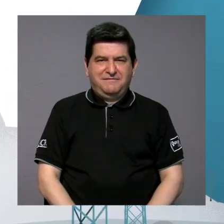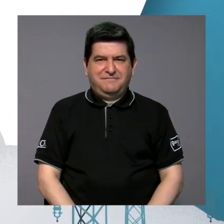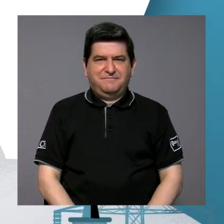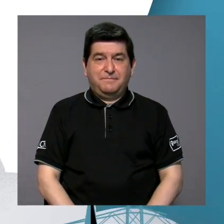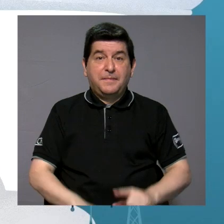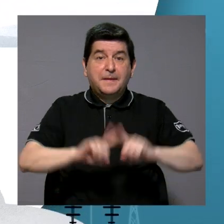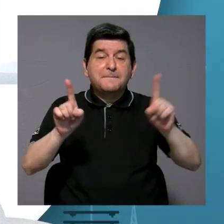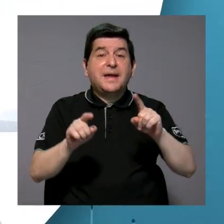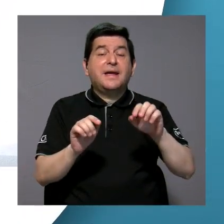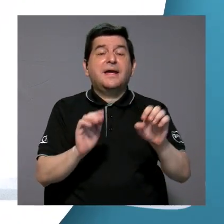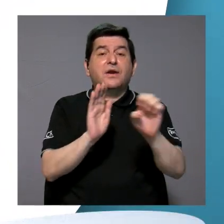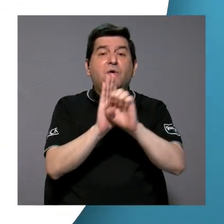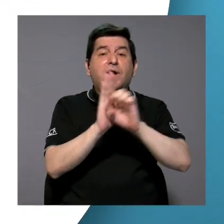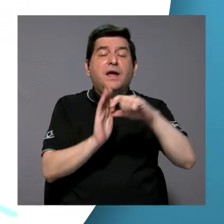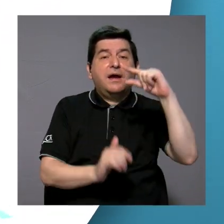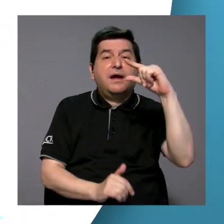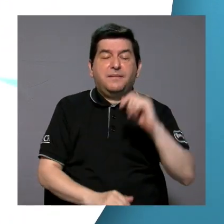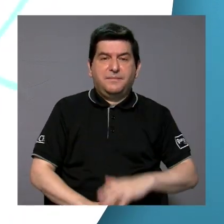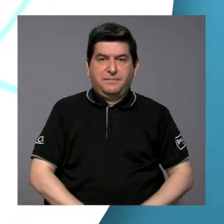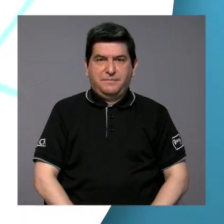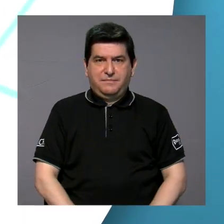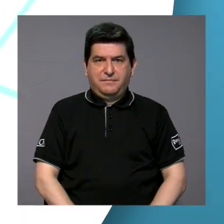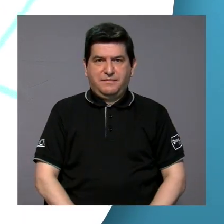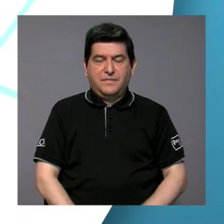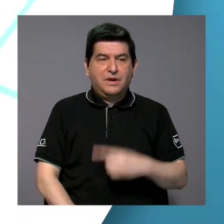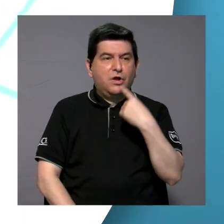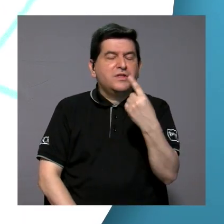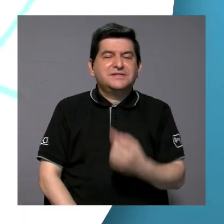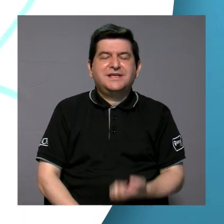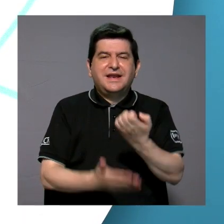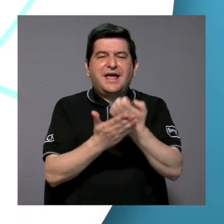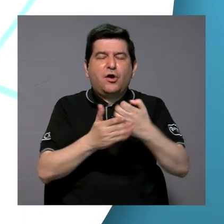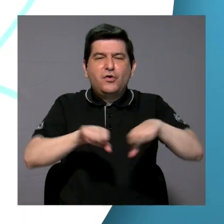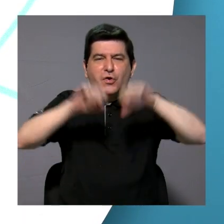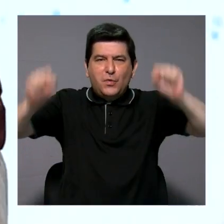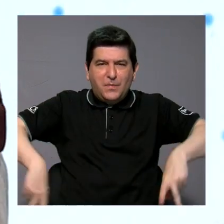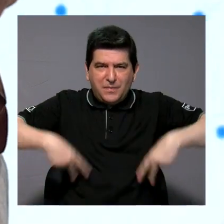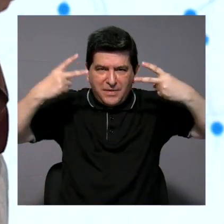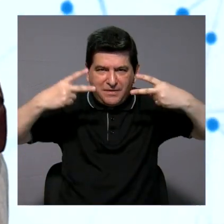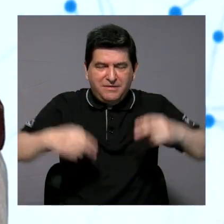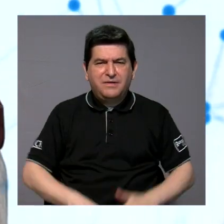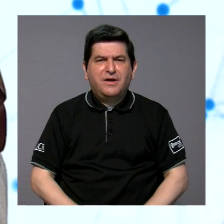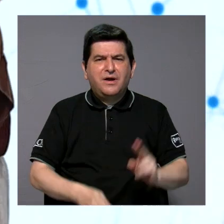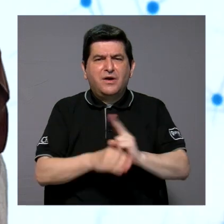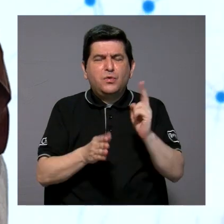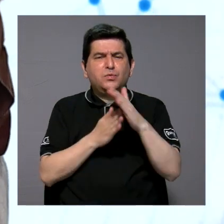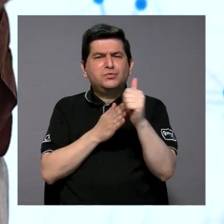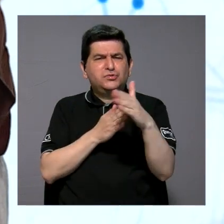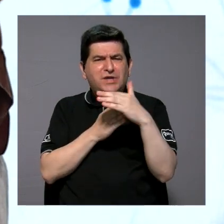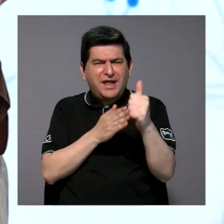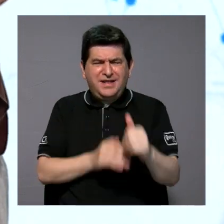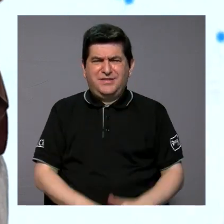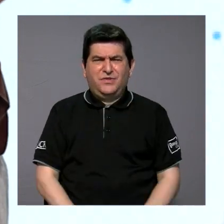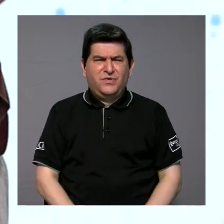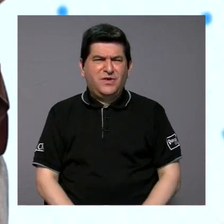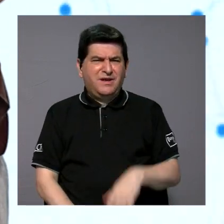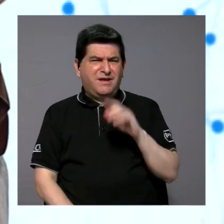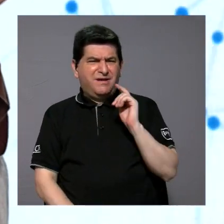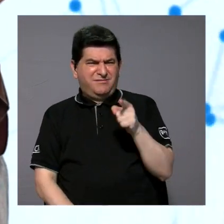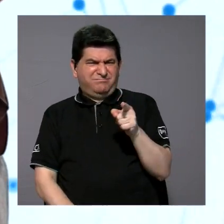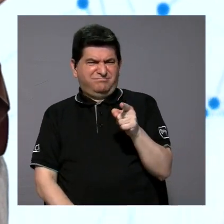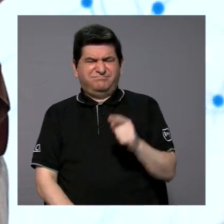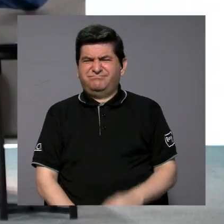Pero un ejemplo corto, dice economía ecológica, no, es que usar el dólar es un